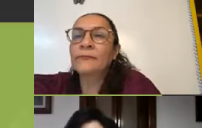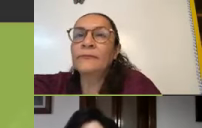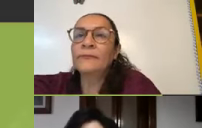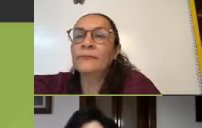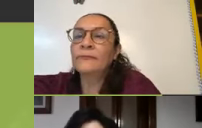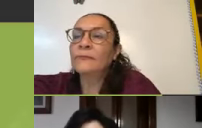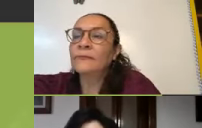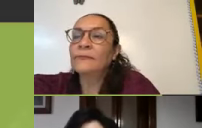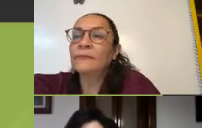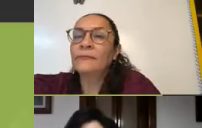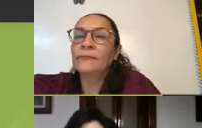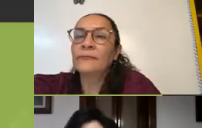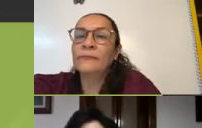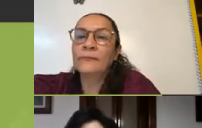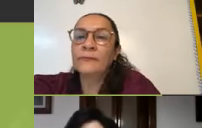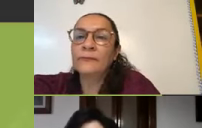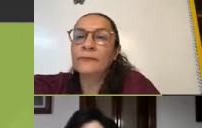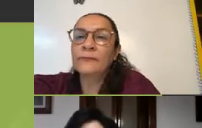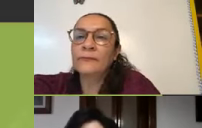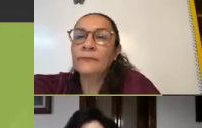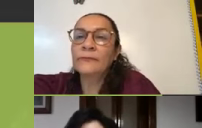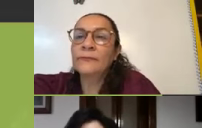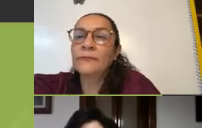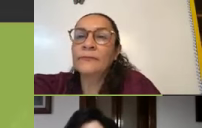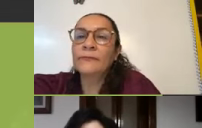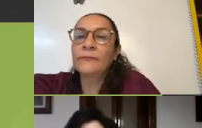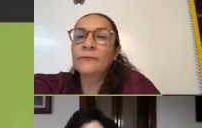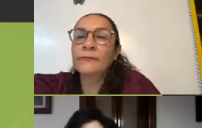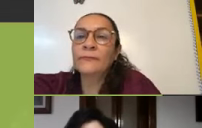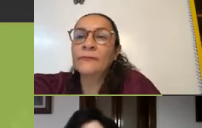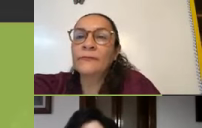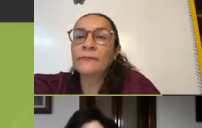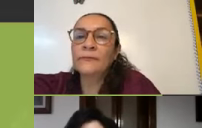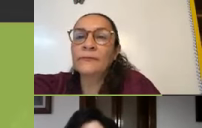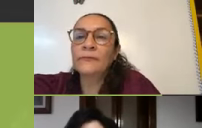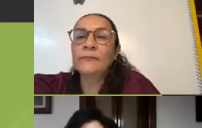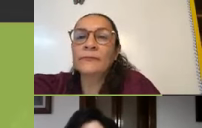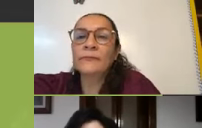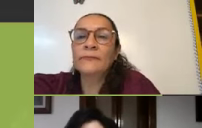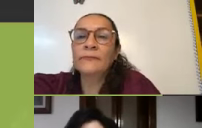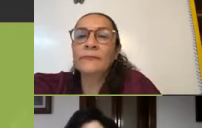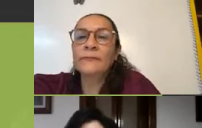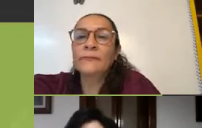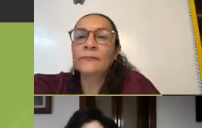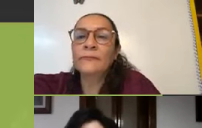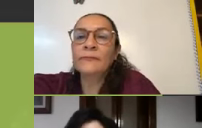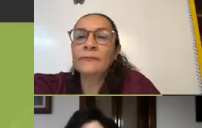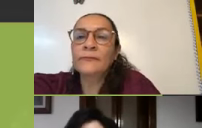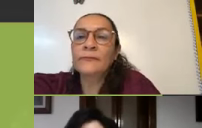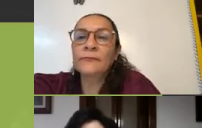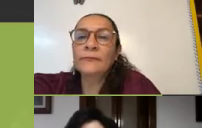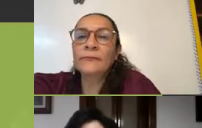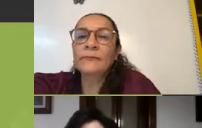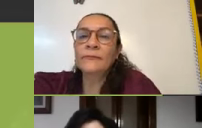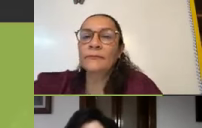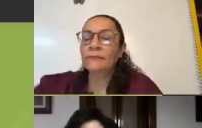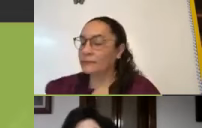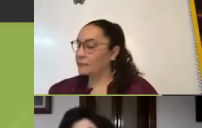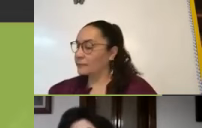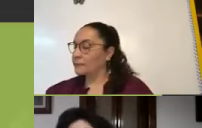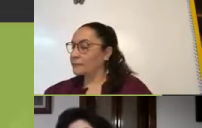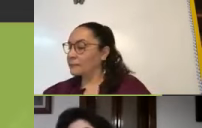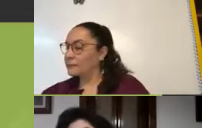las revisiones correspondientes. Por otro lado, se adiciona al artículo 141